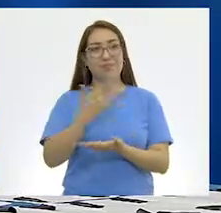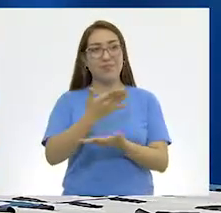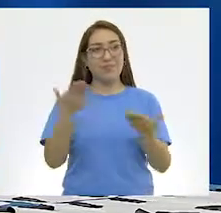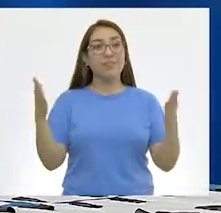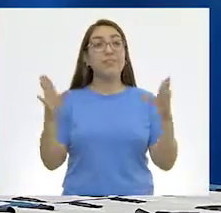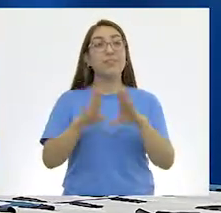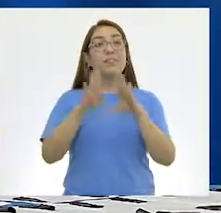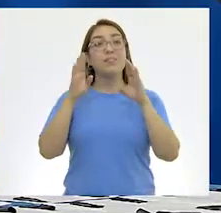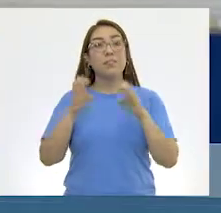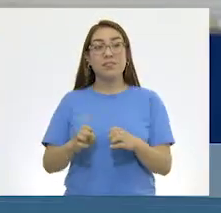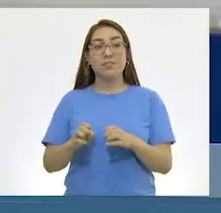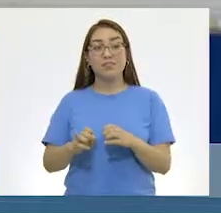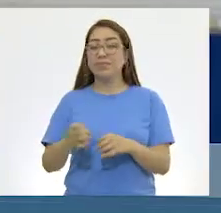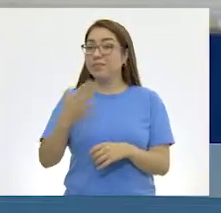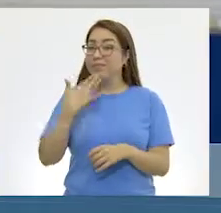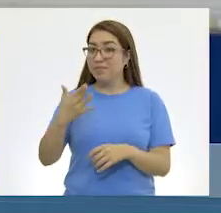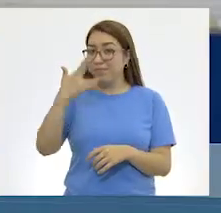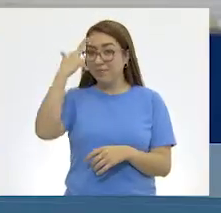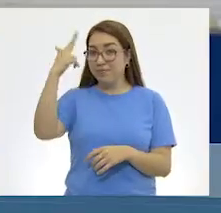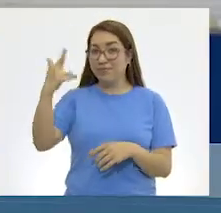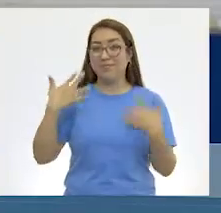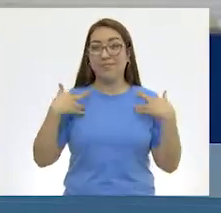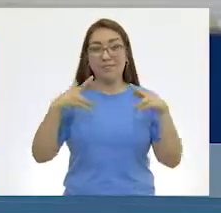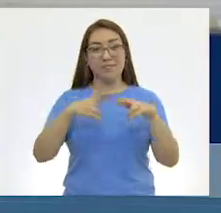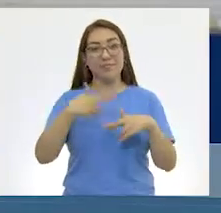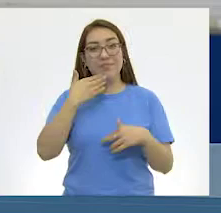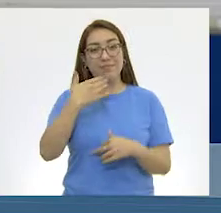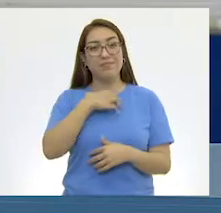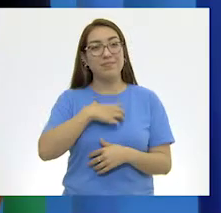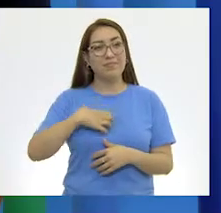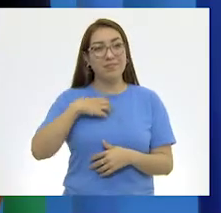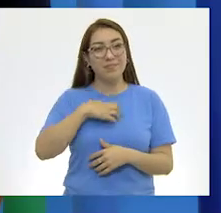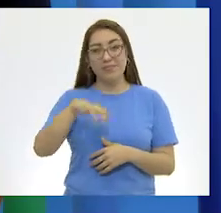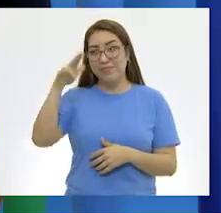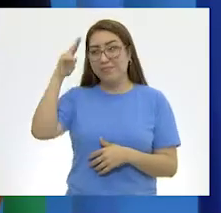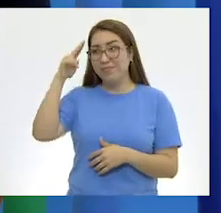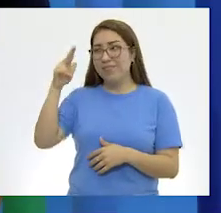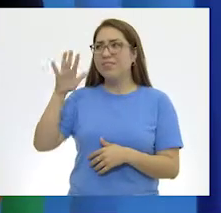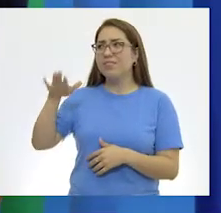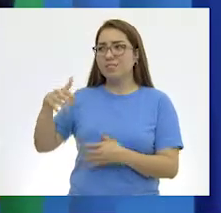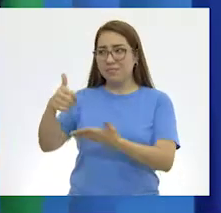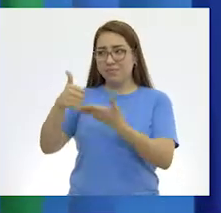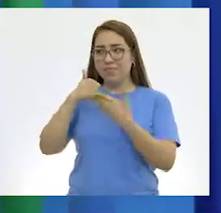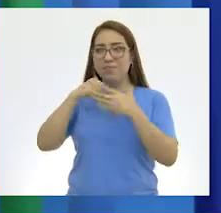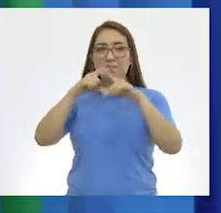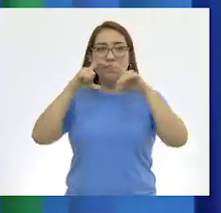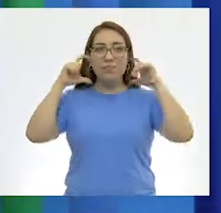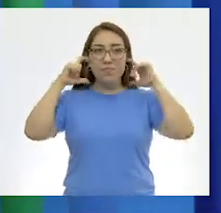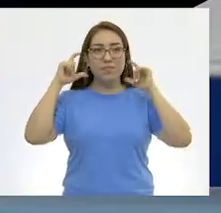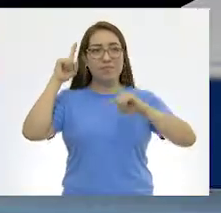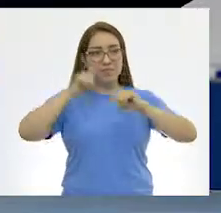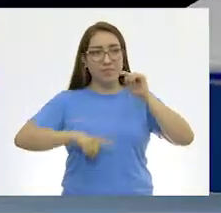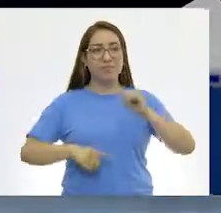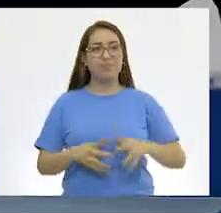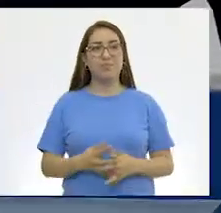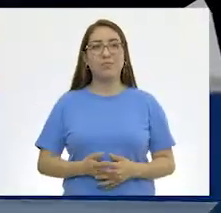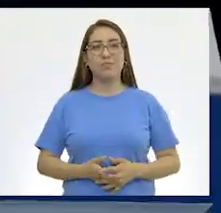Raulito, ¿cómo estás? Hola, maestra. Muy bien y muy contento. Hola, Juan Carlos. Hola, Raulito. ¿Me ayudas con mi cubrebocas, por favor? Por